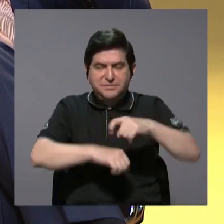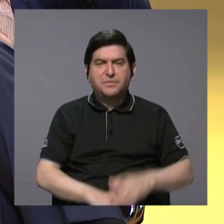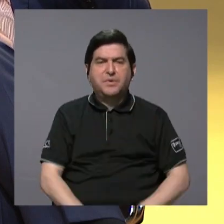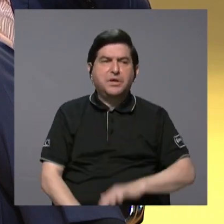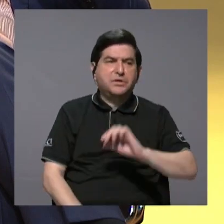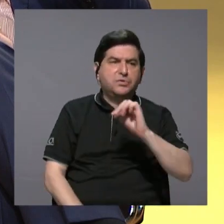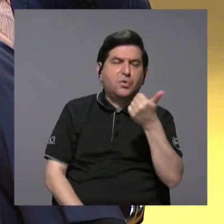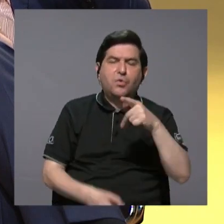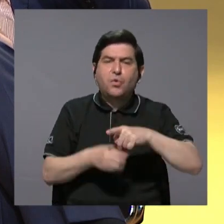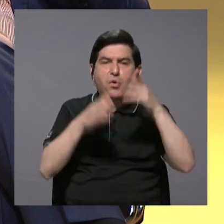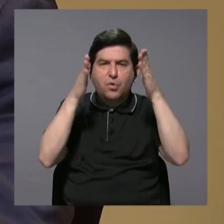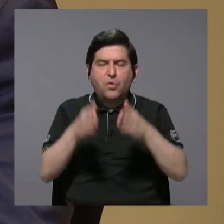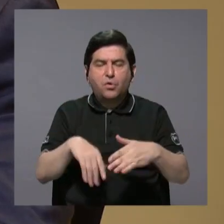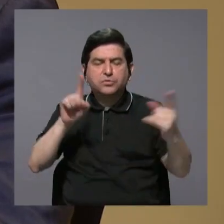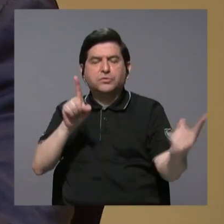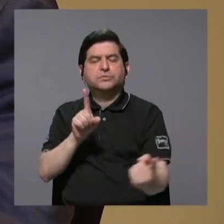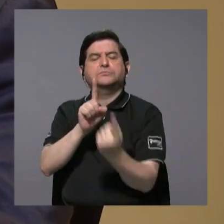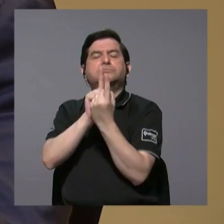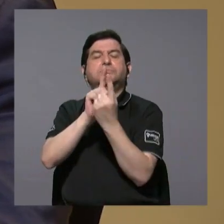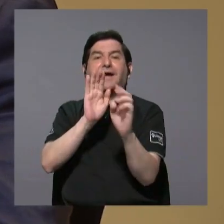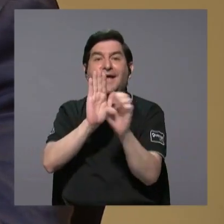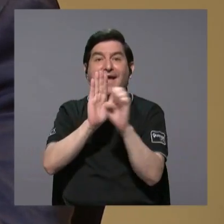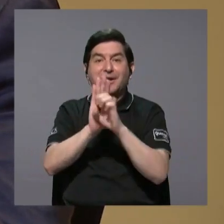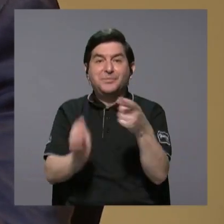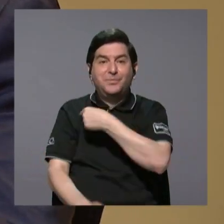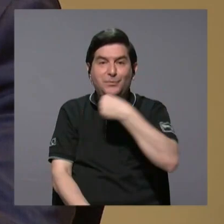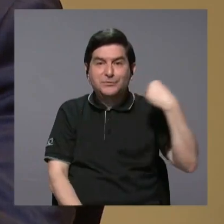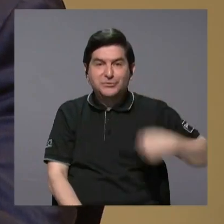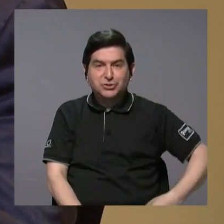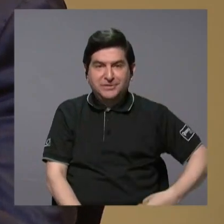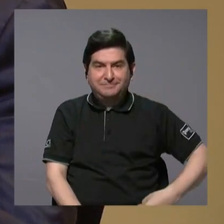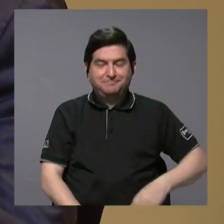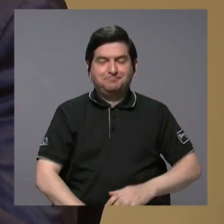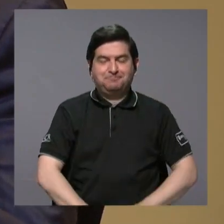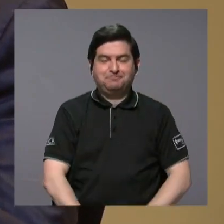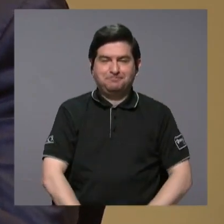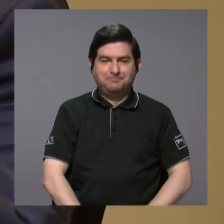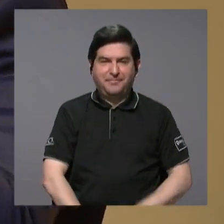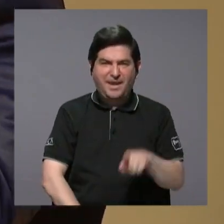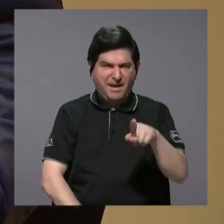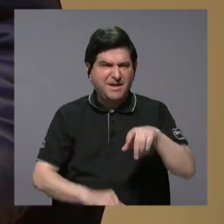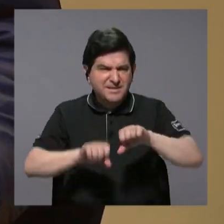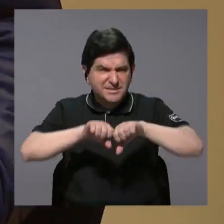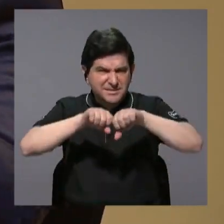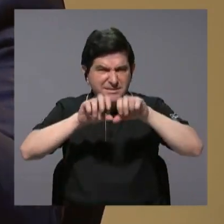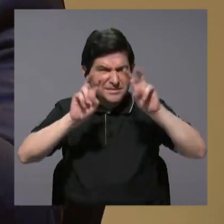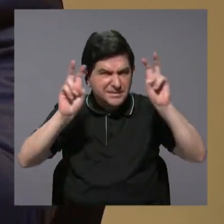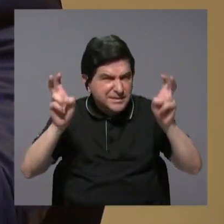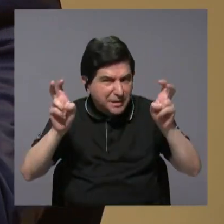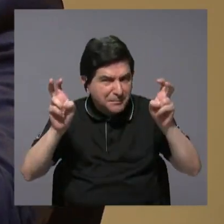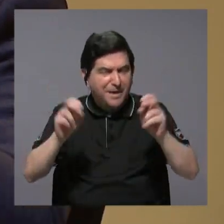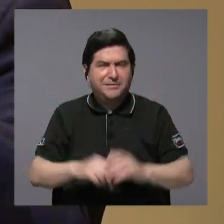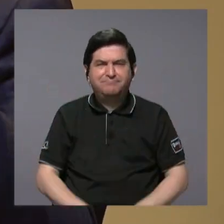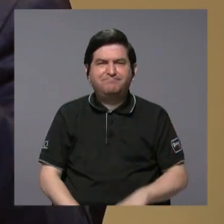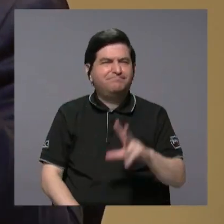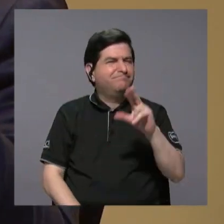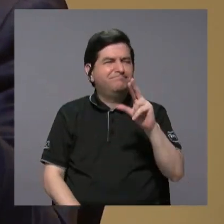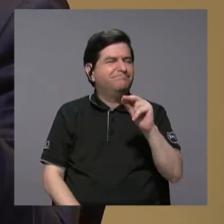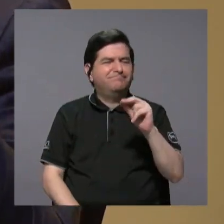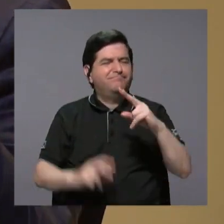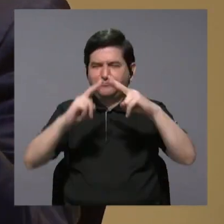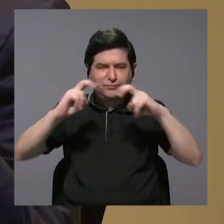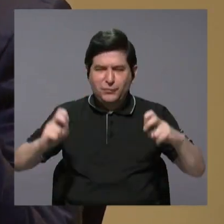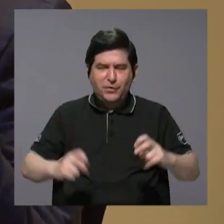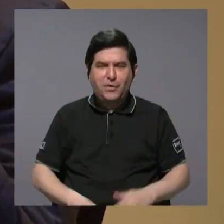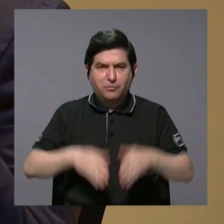otros participantes como por ejemplo China. Entonces, ese tema, digamos, no entremos ahí,